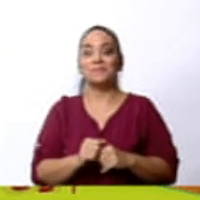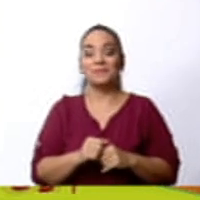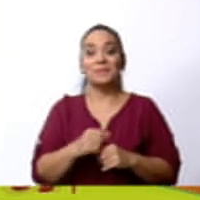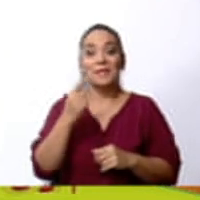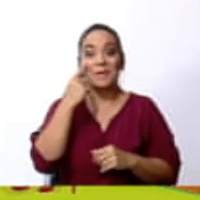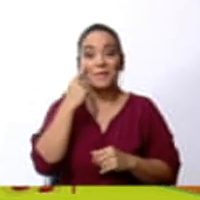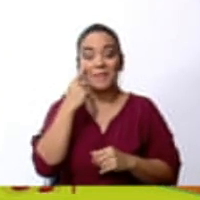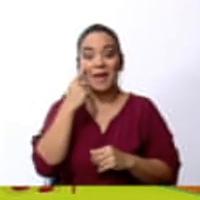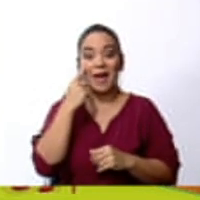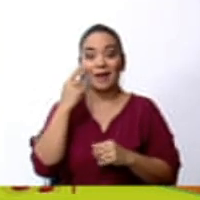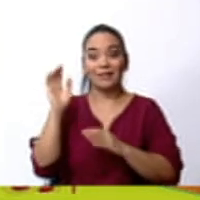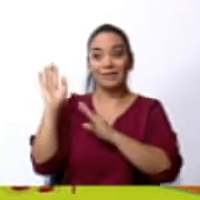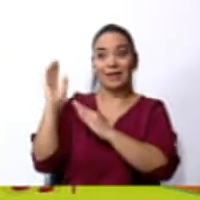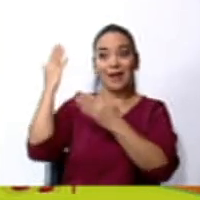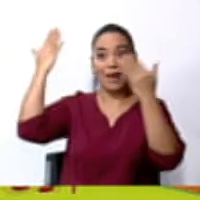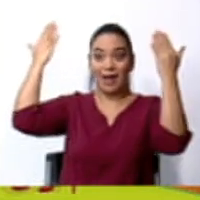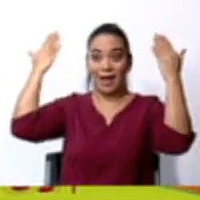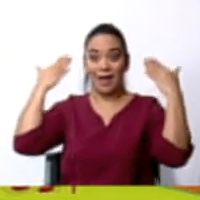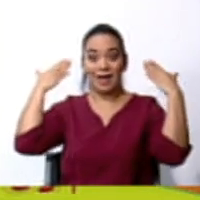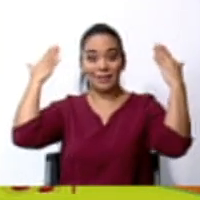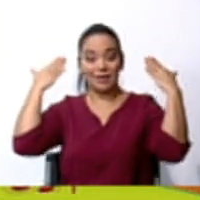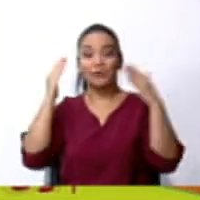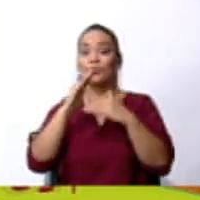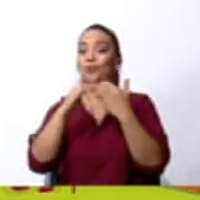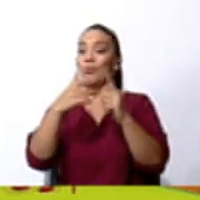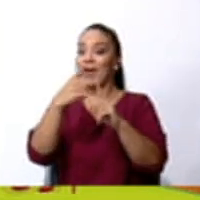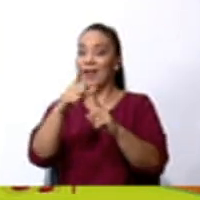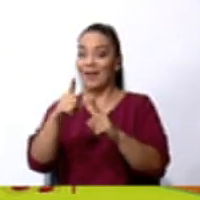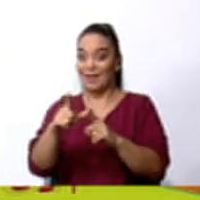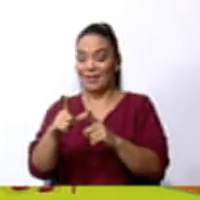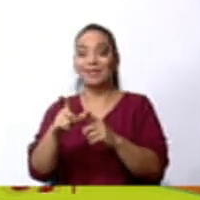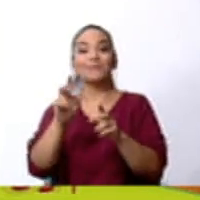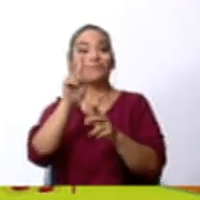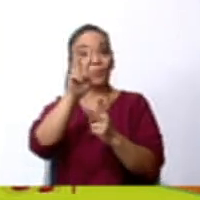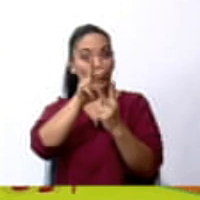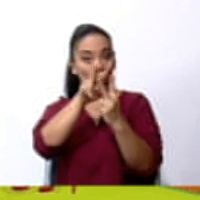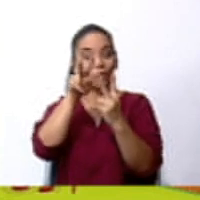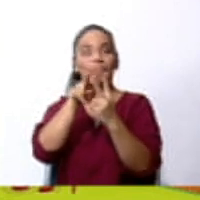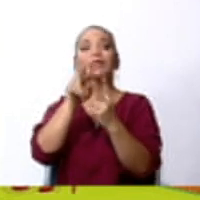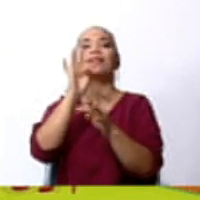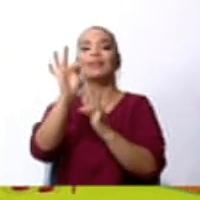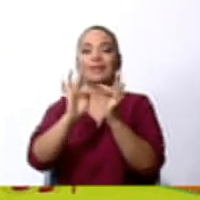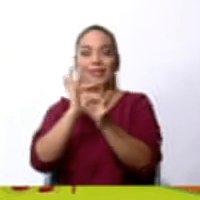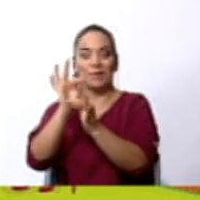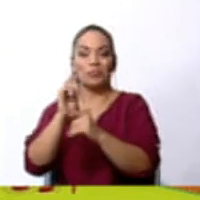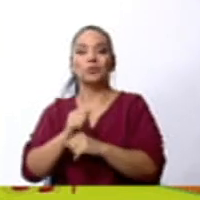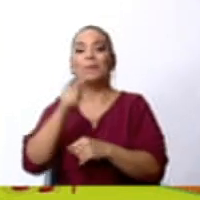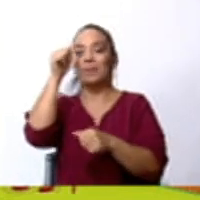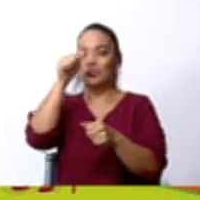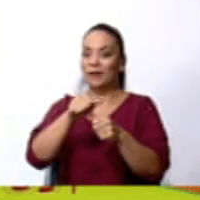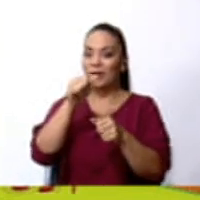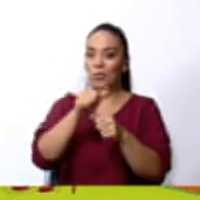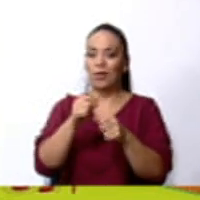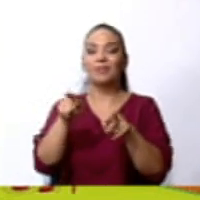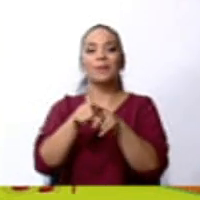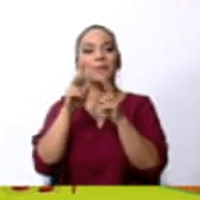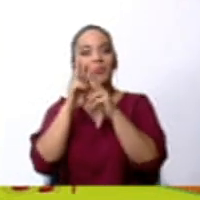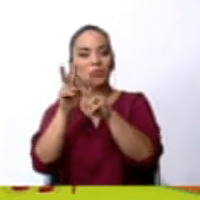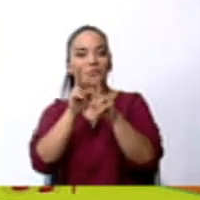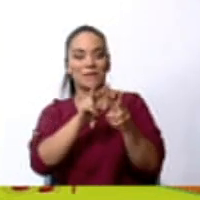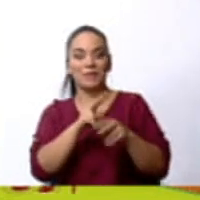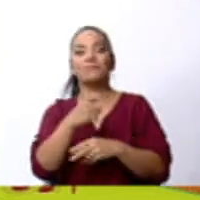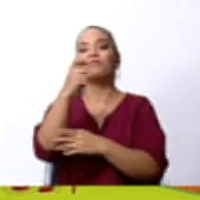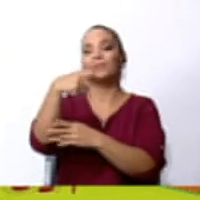los disfraces que podemos encontrar en letra cursiva y letra imprenta. Pero vamos a recordar y vamos a observar los